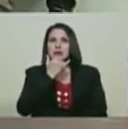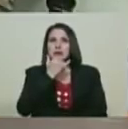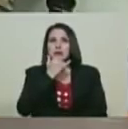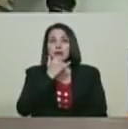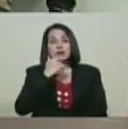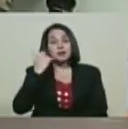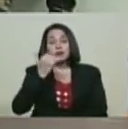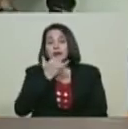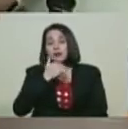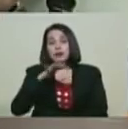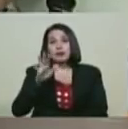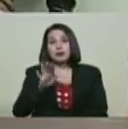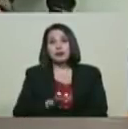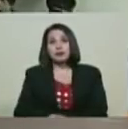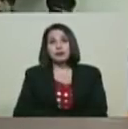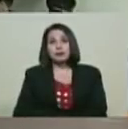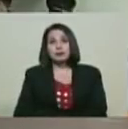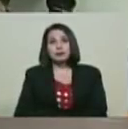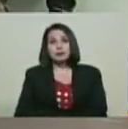Un traspié.